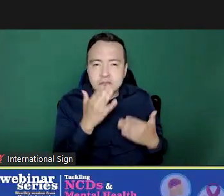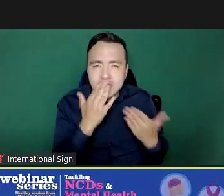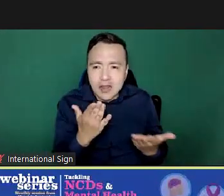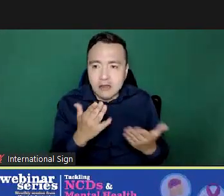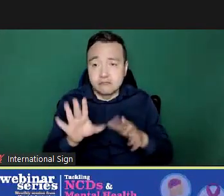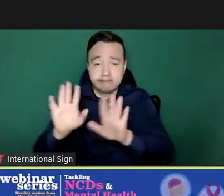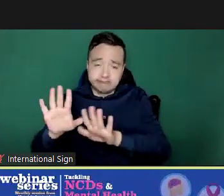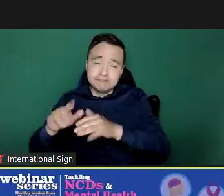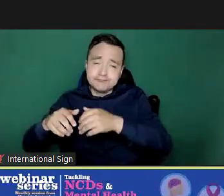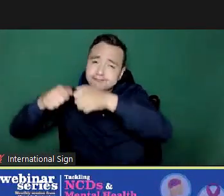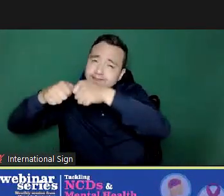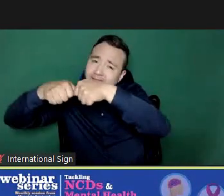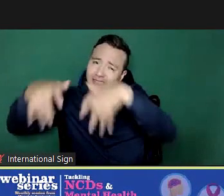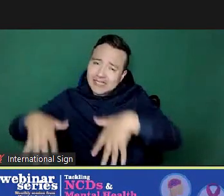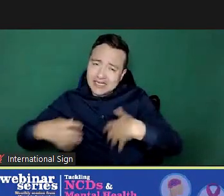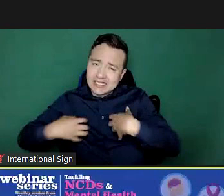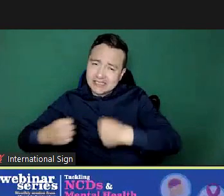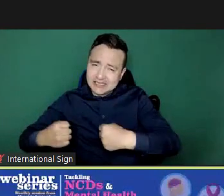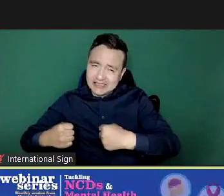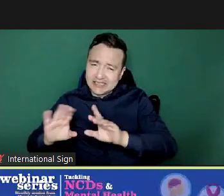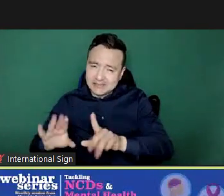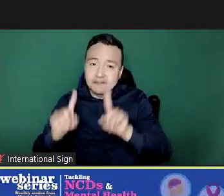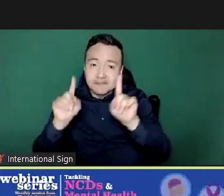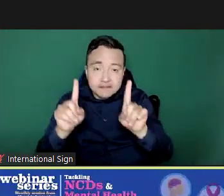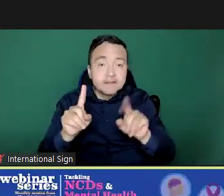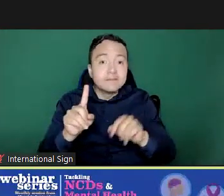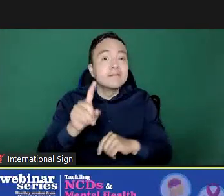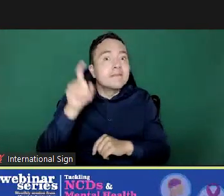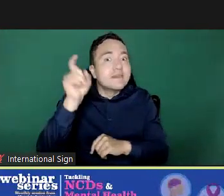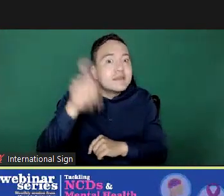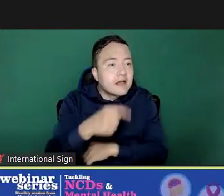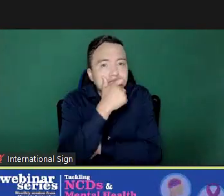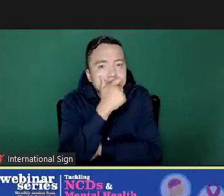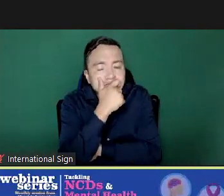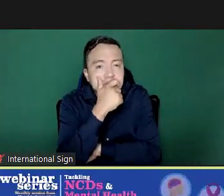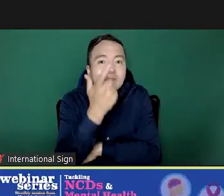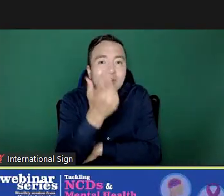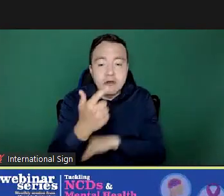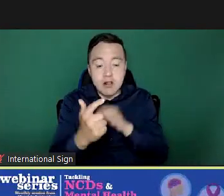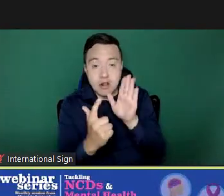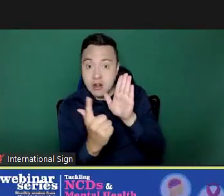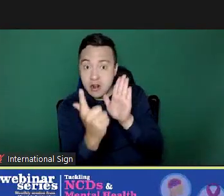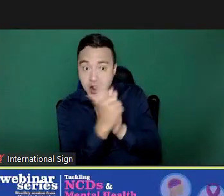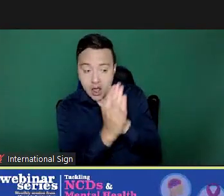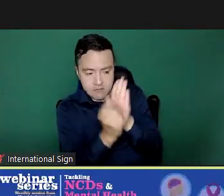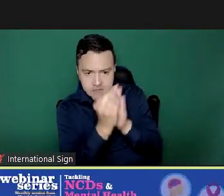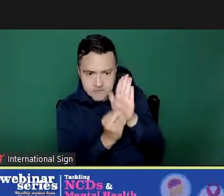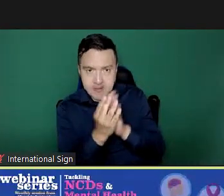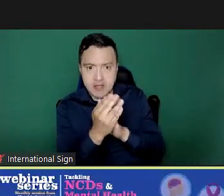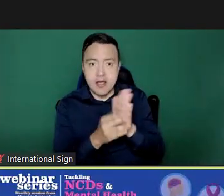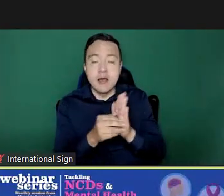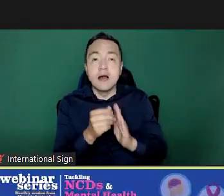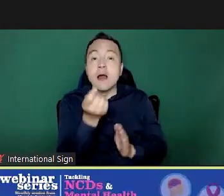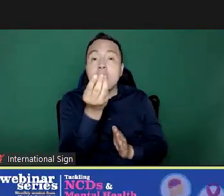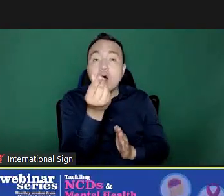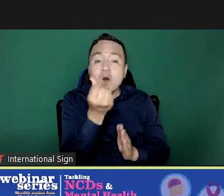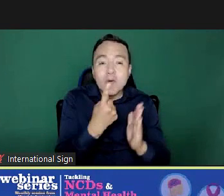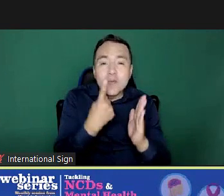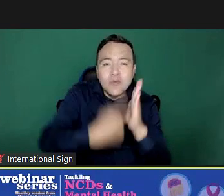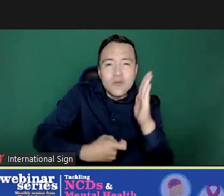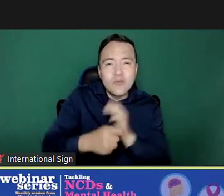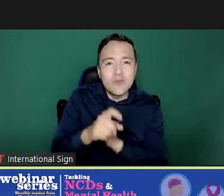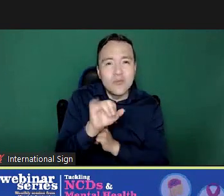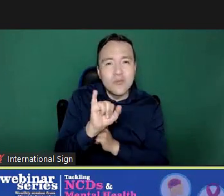sanitarios y hay que fortalecer la legislación, los impuestos, la comunicación social. Y por último, tiene